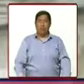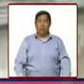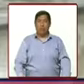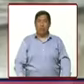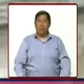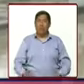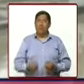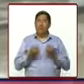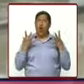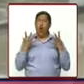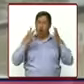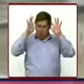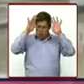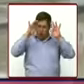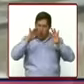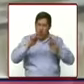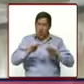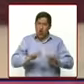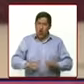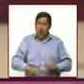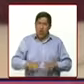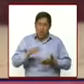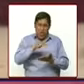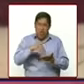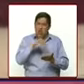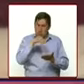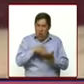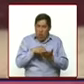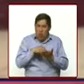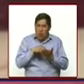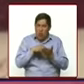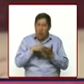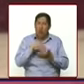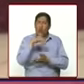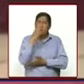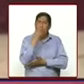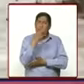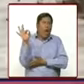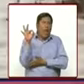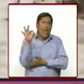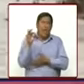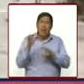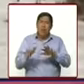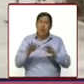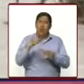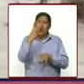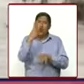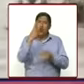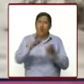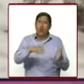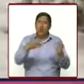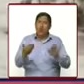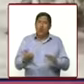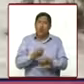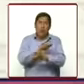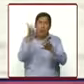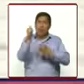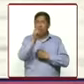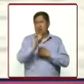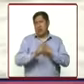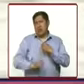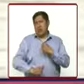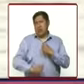Las fuertes lluvias que azotaron París, Francia, en las últimas 48 horas dejan al menos un muerto y varios heridos.